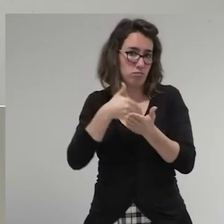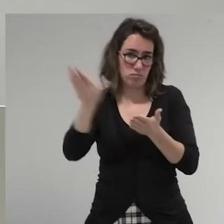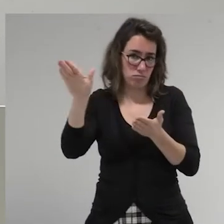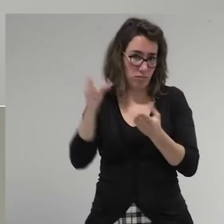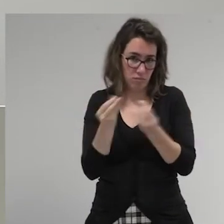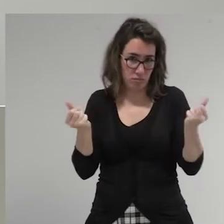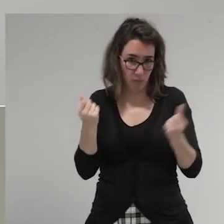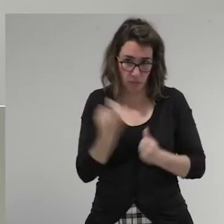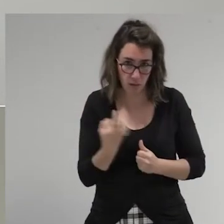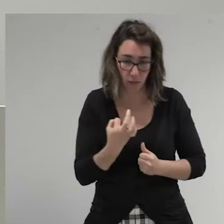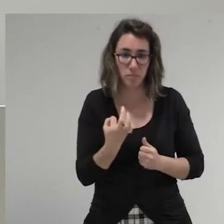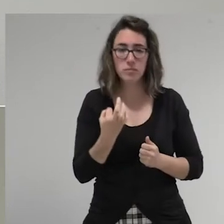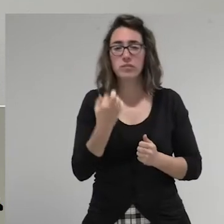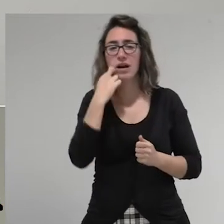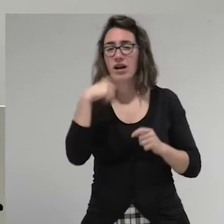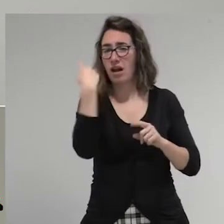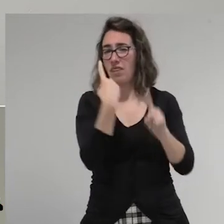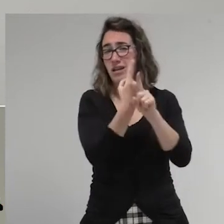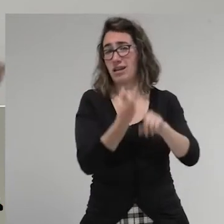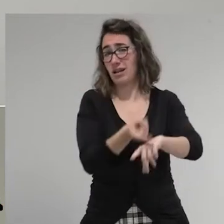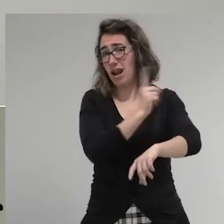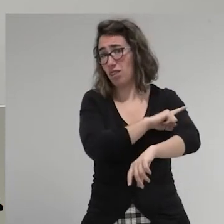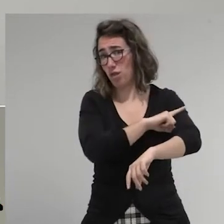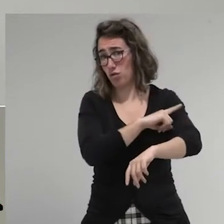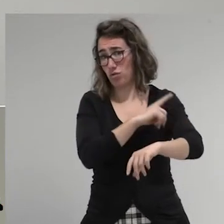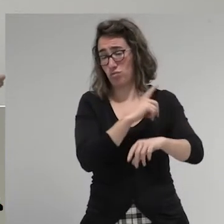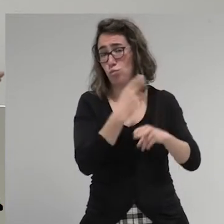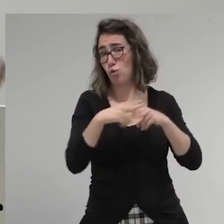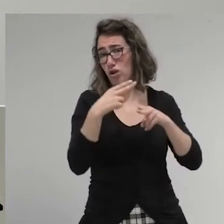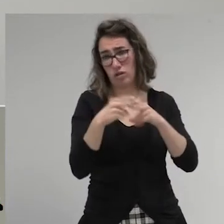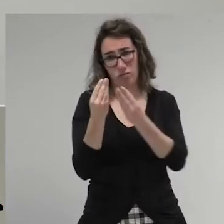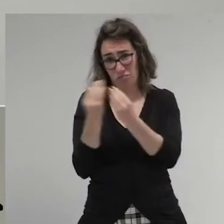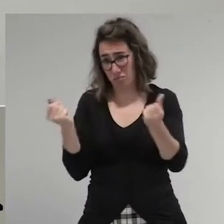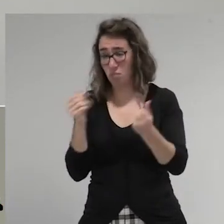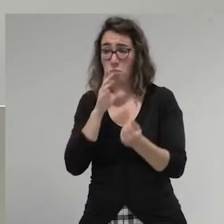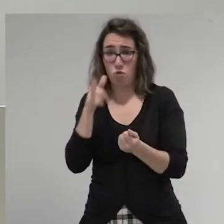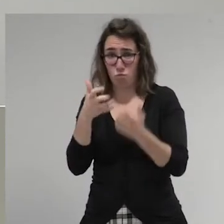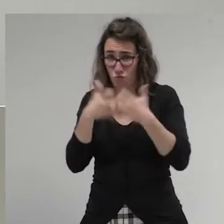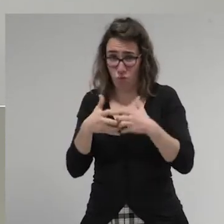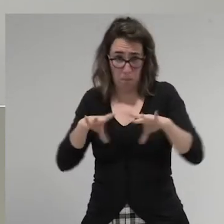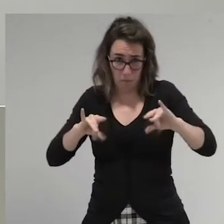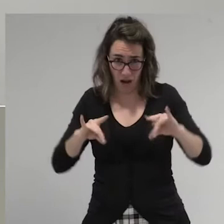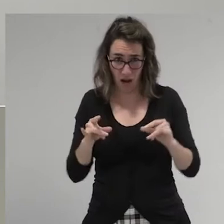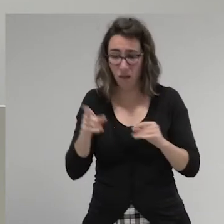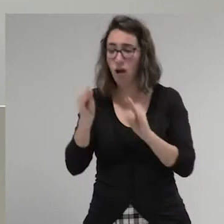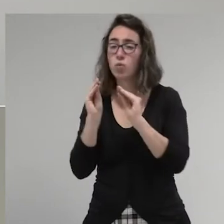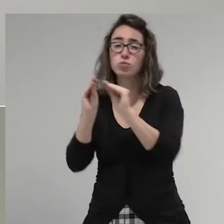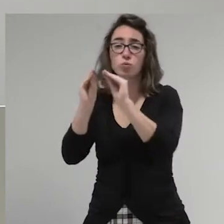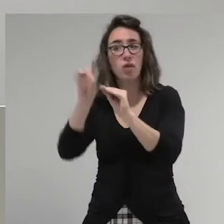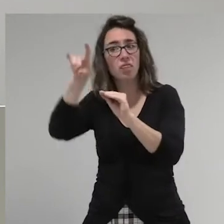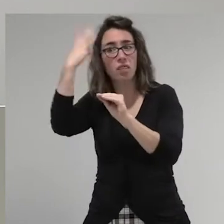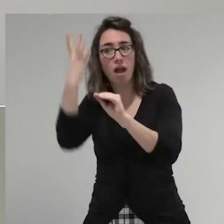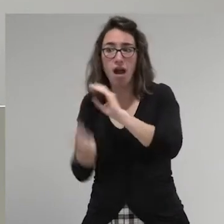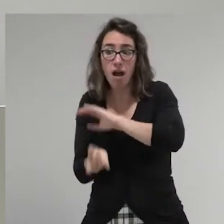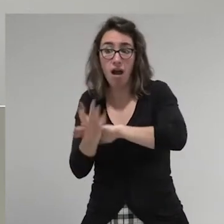de prevención de la radicalización se tienen que ir porque no funcionan ni siquiera para lo que dicen que han venido a hacer, o sea, es decir, no previenen ni